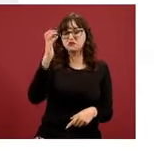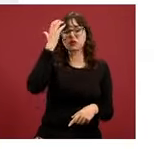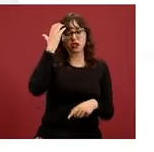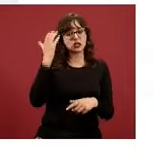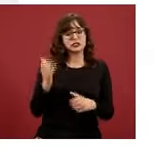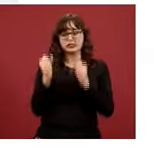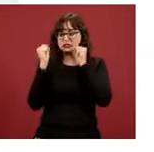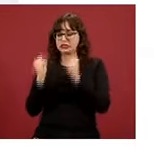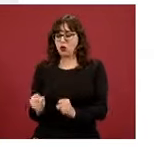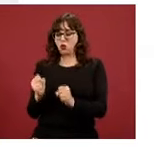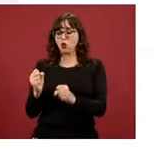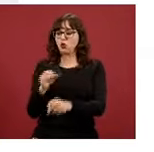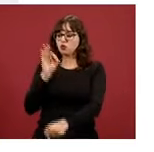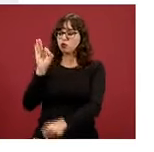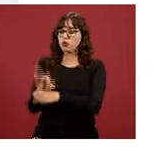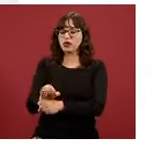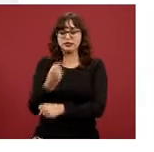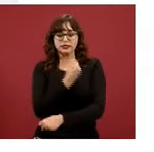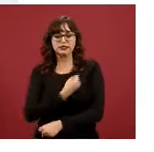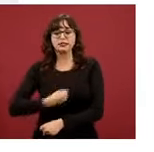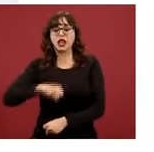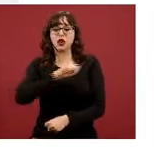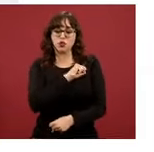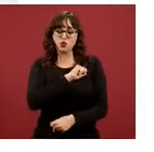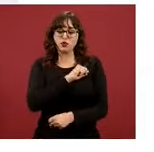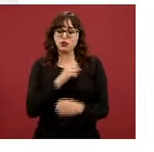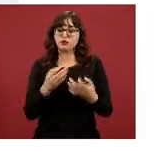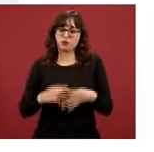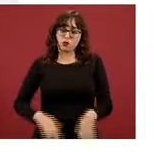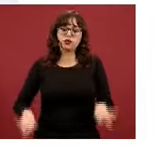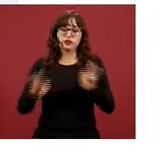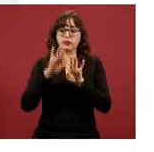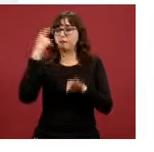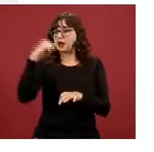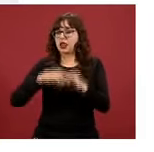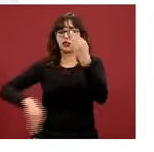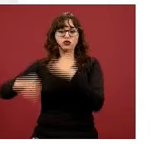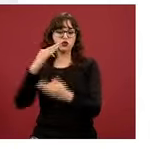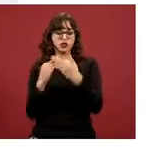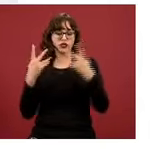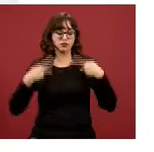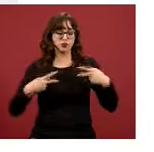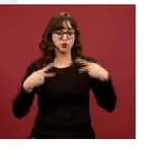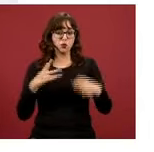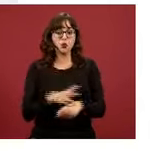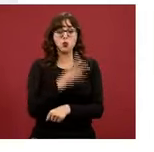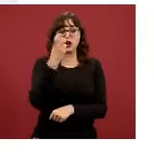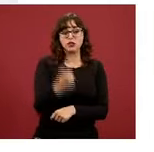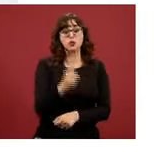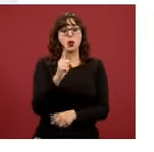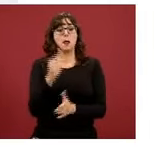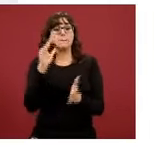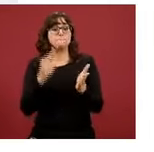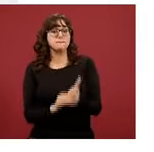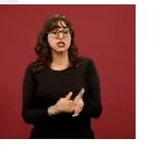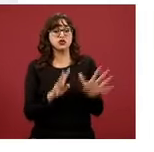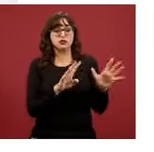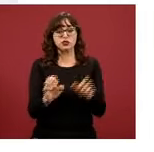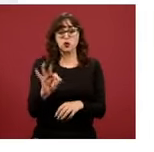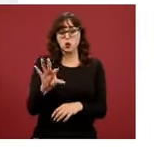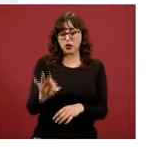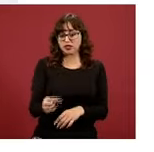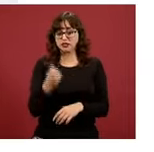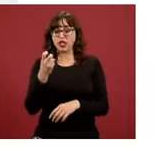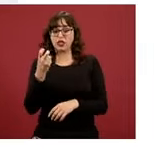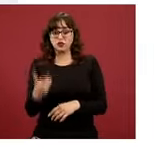mejor forma para propiciar seguridad social a los habitantes. Y a partir de ahí, en 1942, se conformó